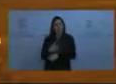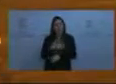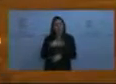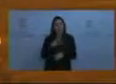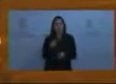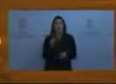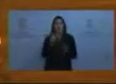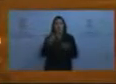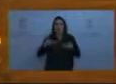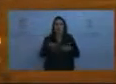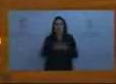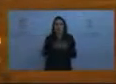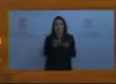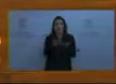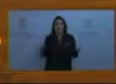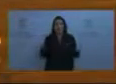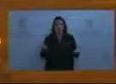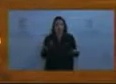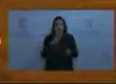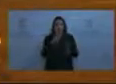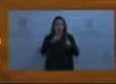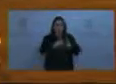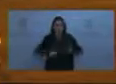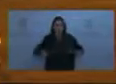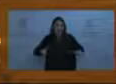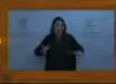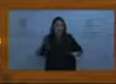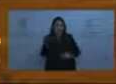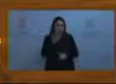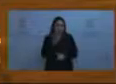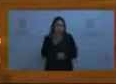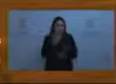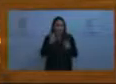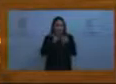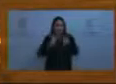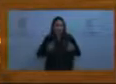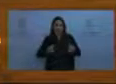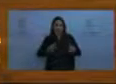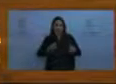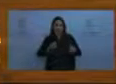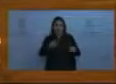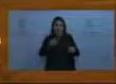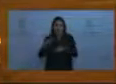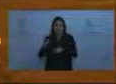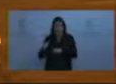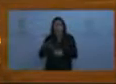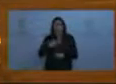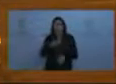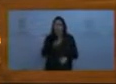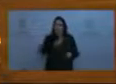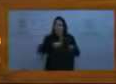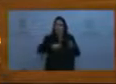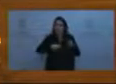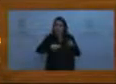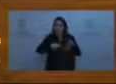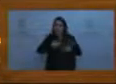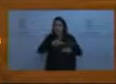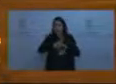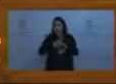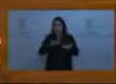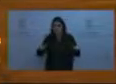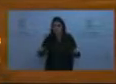alimentación, comedores escolares, empresas de catering, que proporcionen alimentos sin gluten